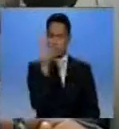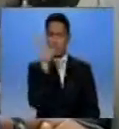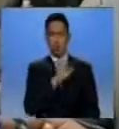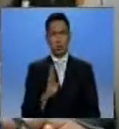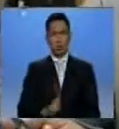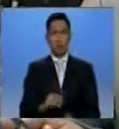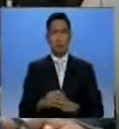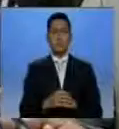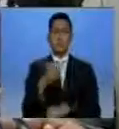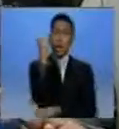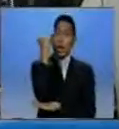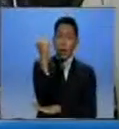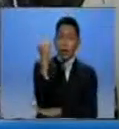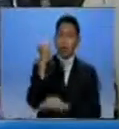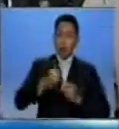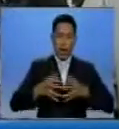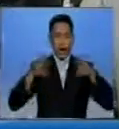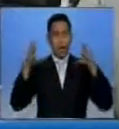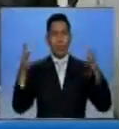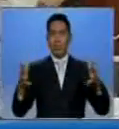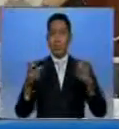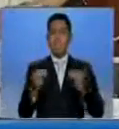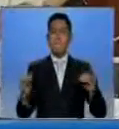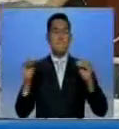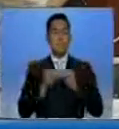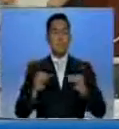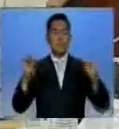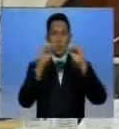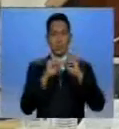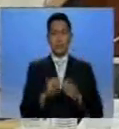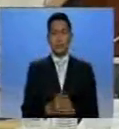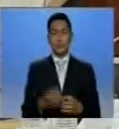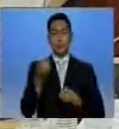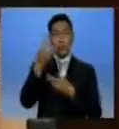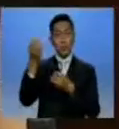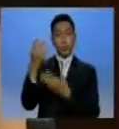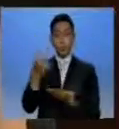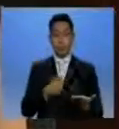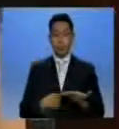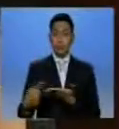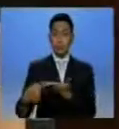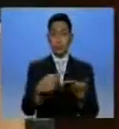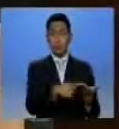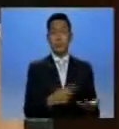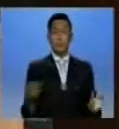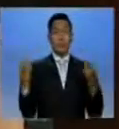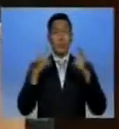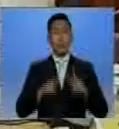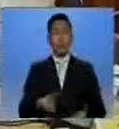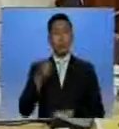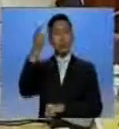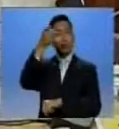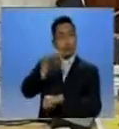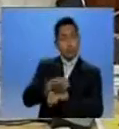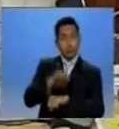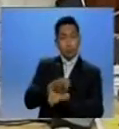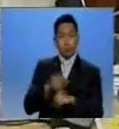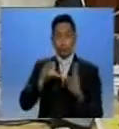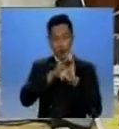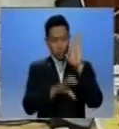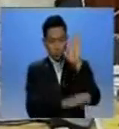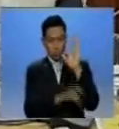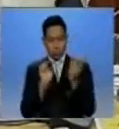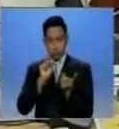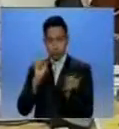Ampliación de derechos, ese es el origen de esta enmienda. En el informe que se debate se incluyó también una disposición transitoria en la enmienda sobre la